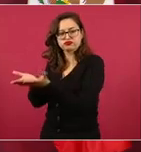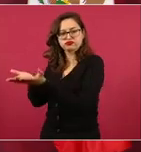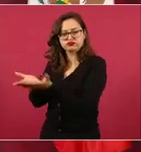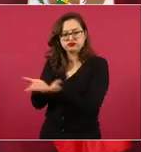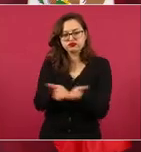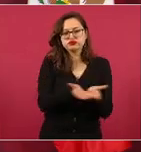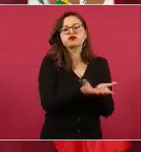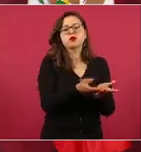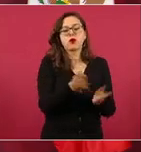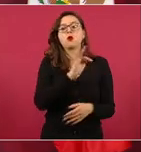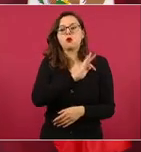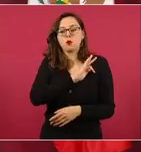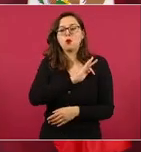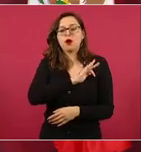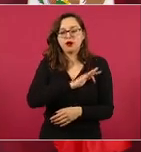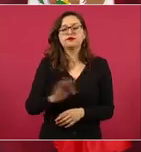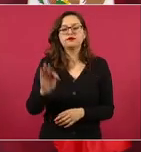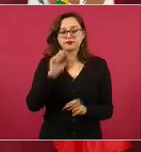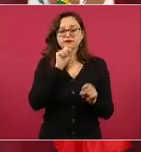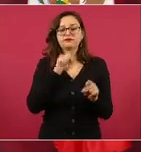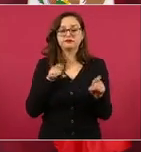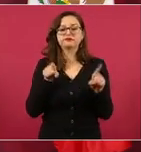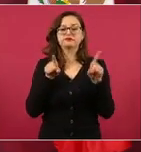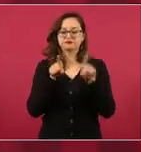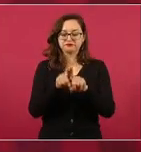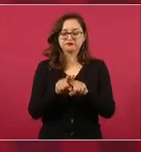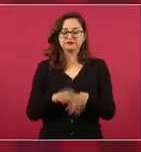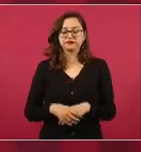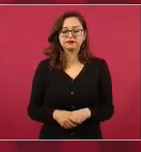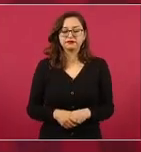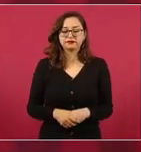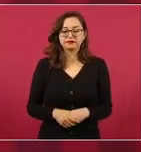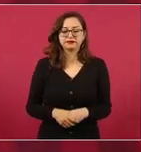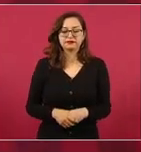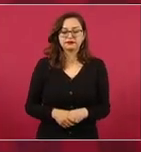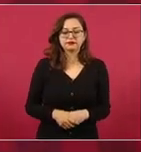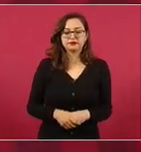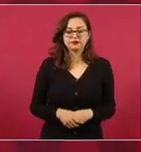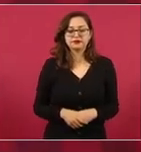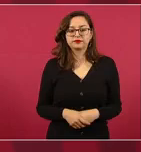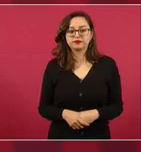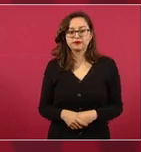y de Vallarta a las Islas Marías. Ahí sí,